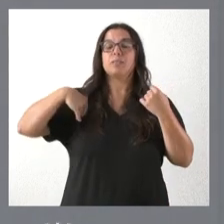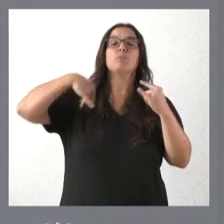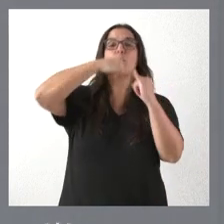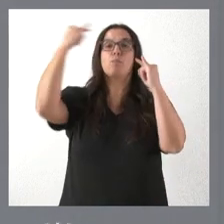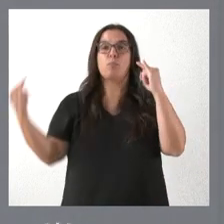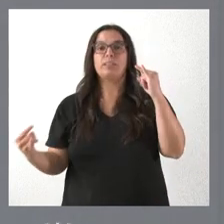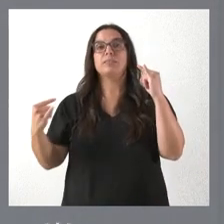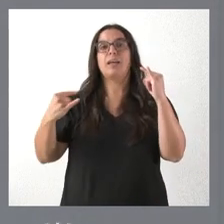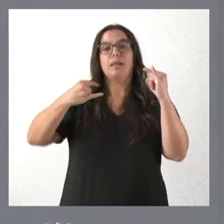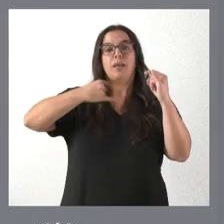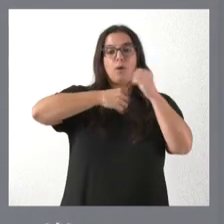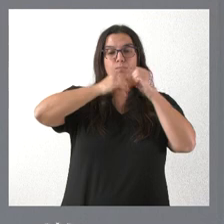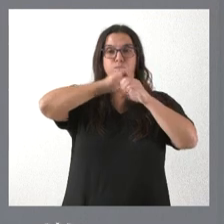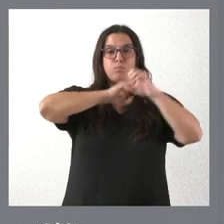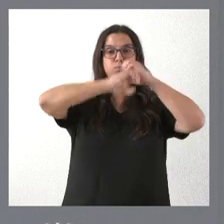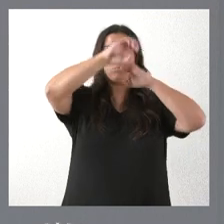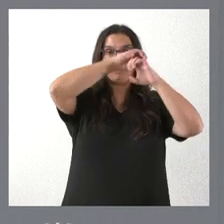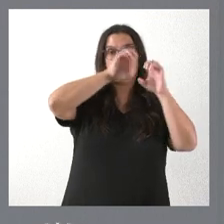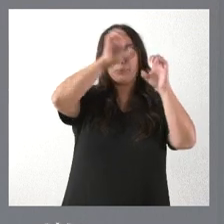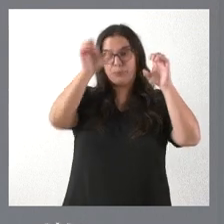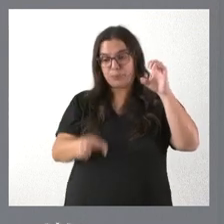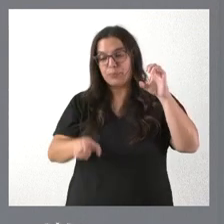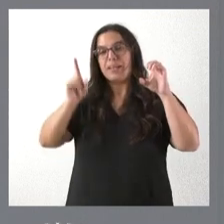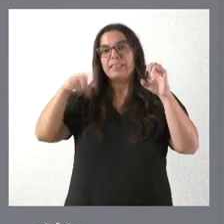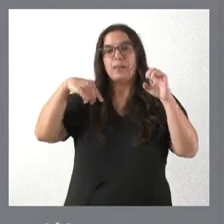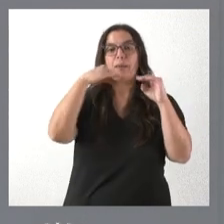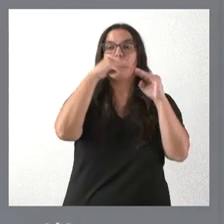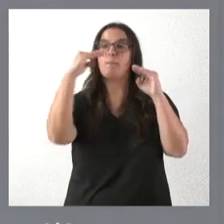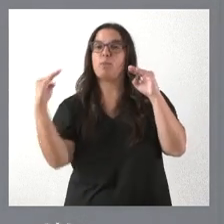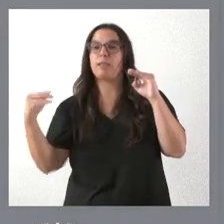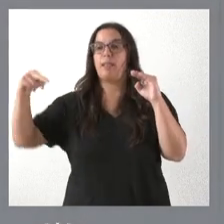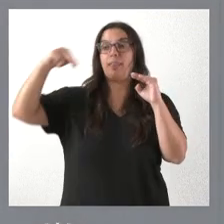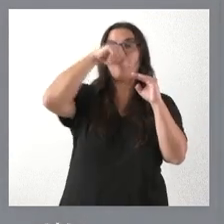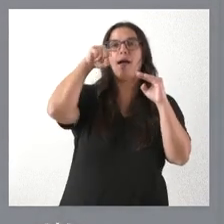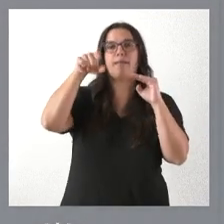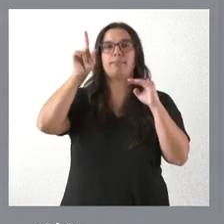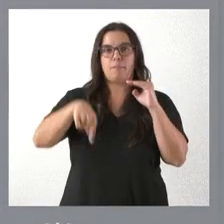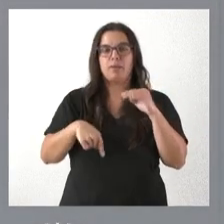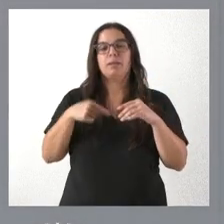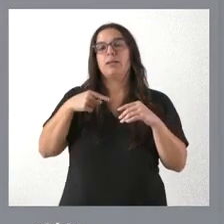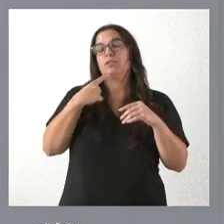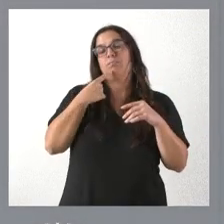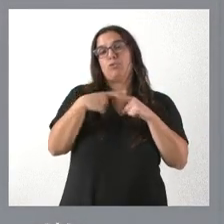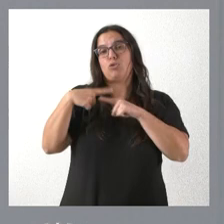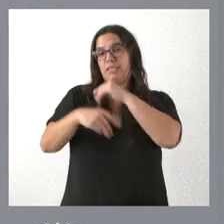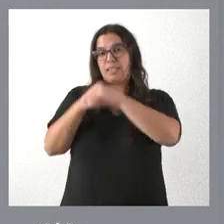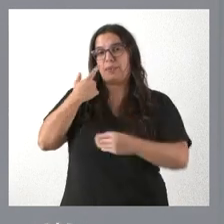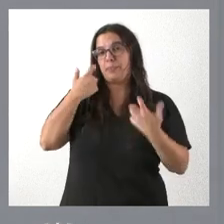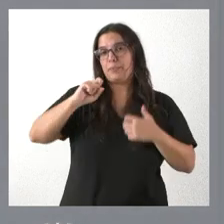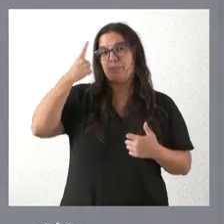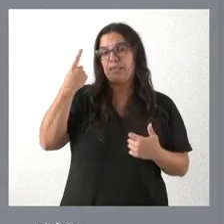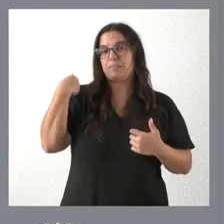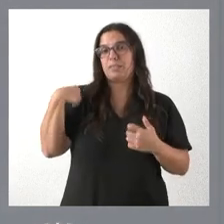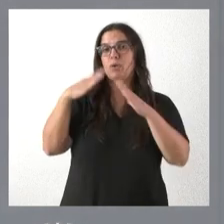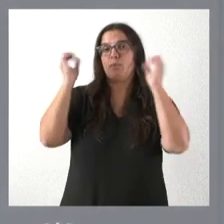el petril de piedra y también se interviene en la calzada sobre el puente son todas las actuaciones más relevantes de este consejo